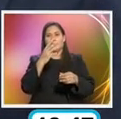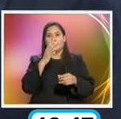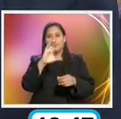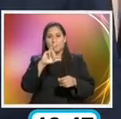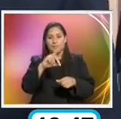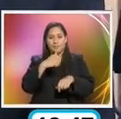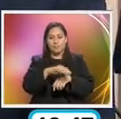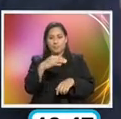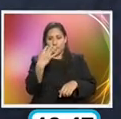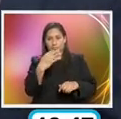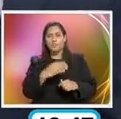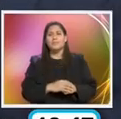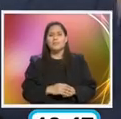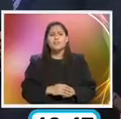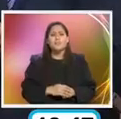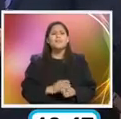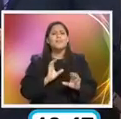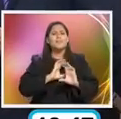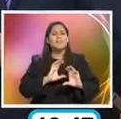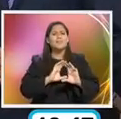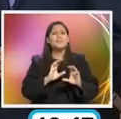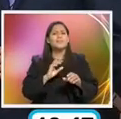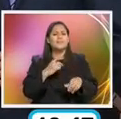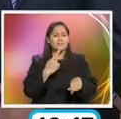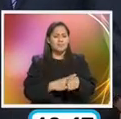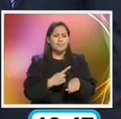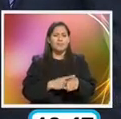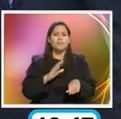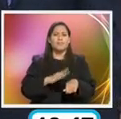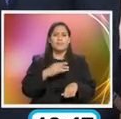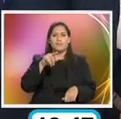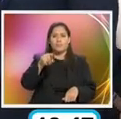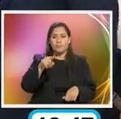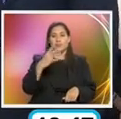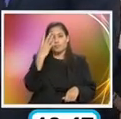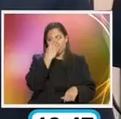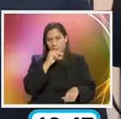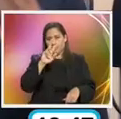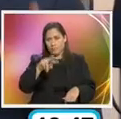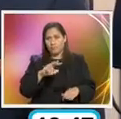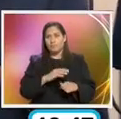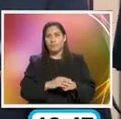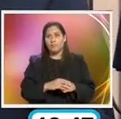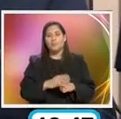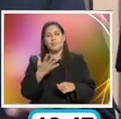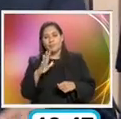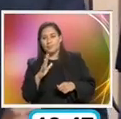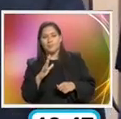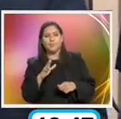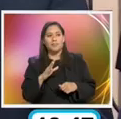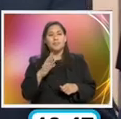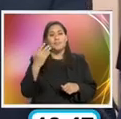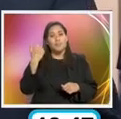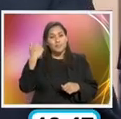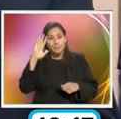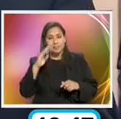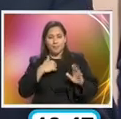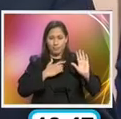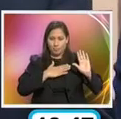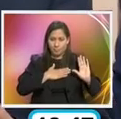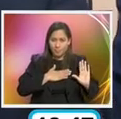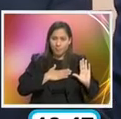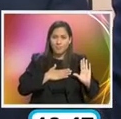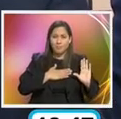número 14 de Los Yaguaros. ¿De qué habla esa canción, Enfermo de ti? Y está muy bonita, más o menos va. Había